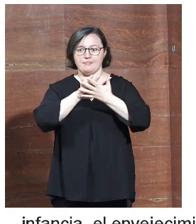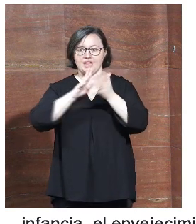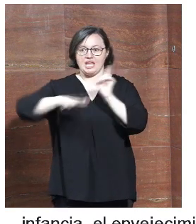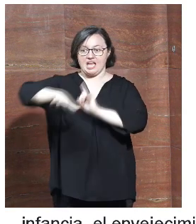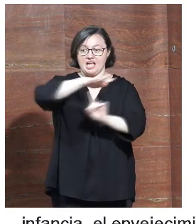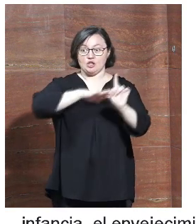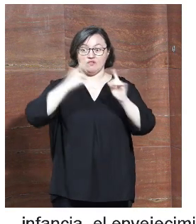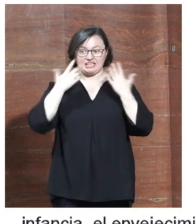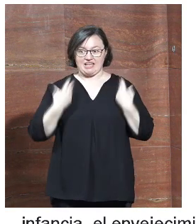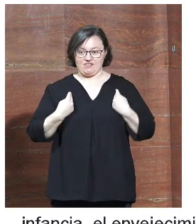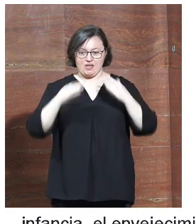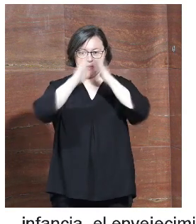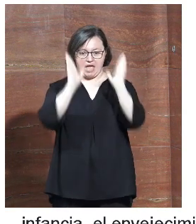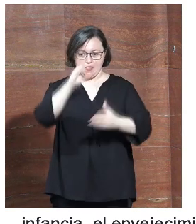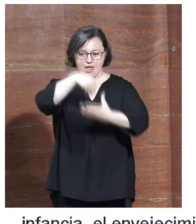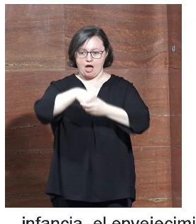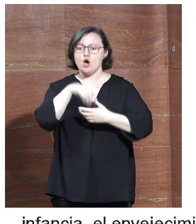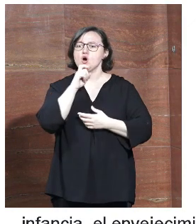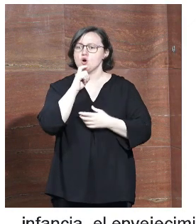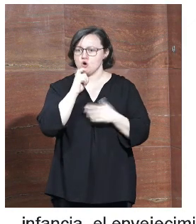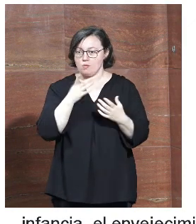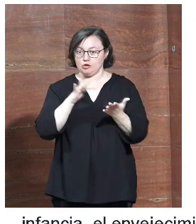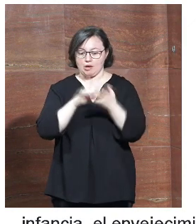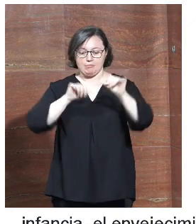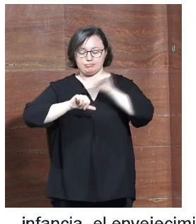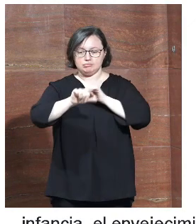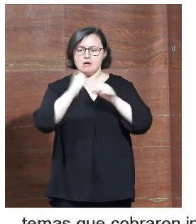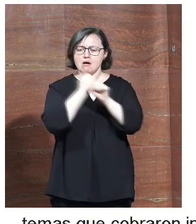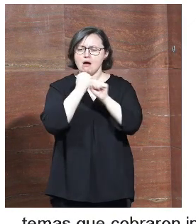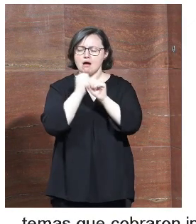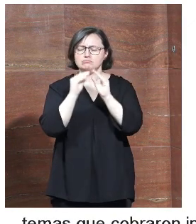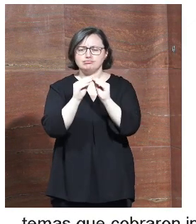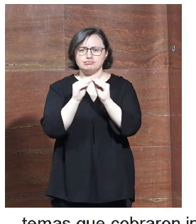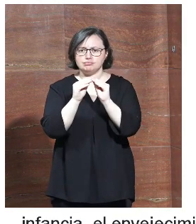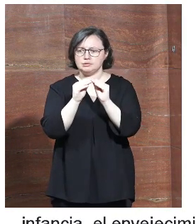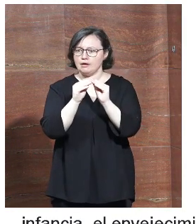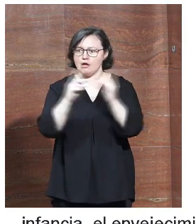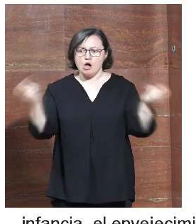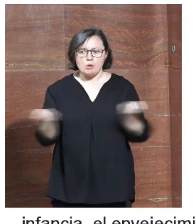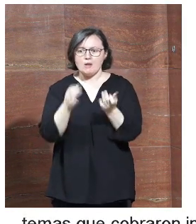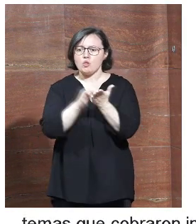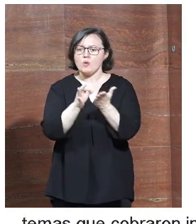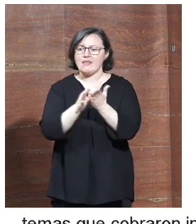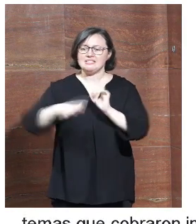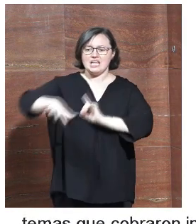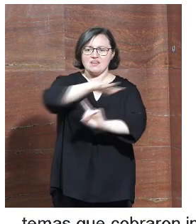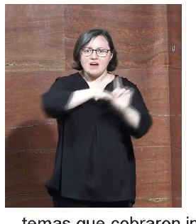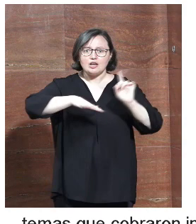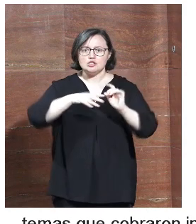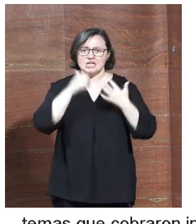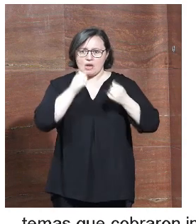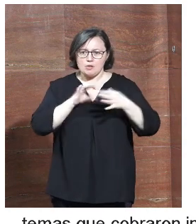como es la vivienda, ¿no?, lo que despertó este interés. A partir de ahí pues han trabajado en promover ciudades y barrios más